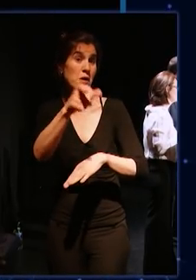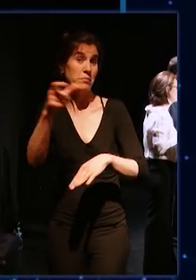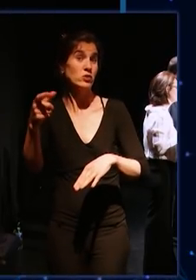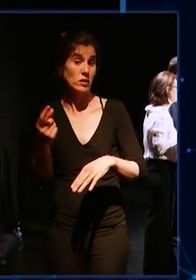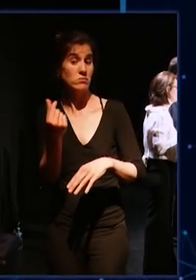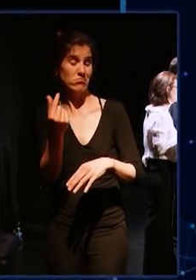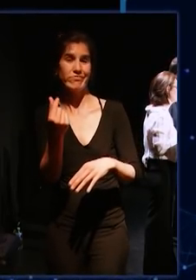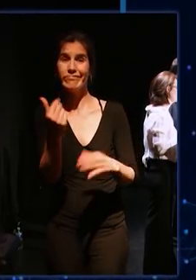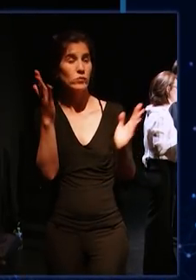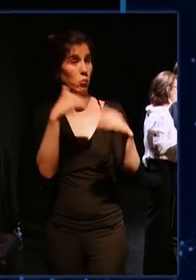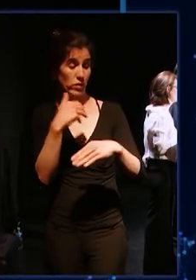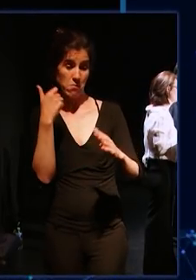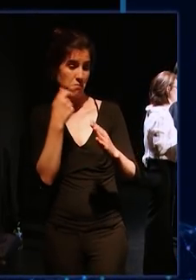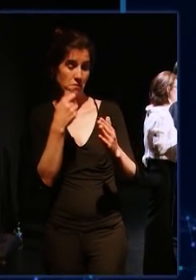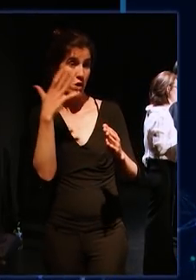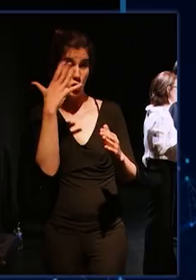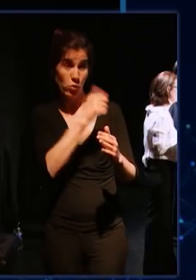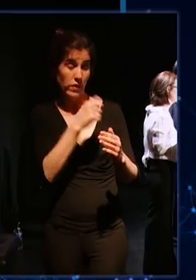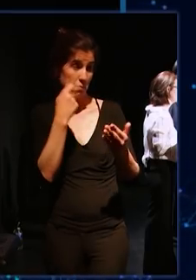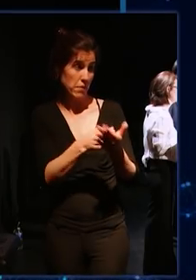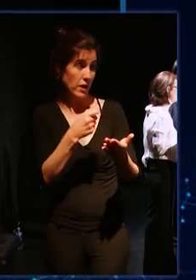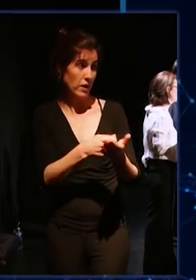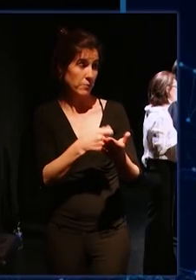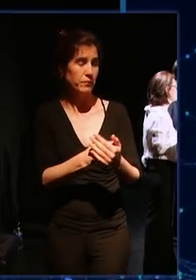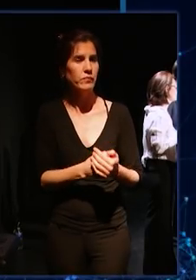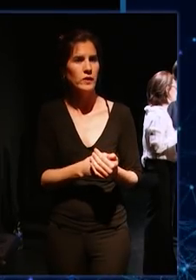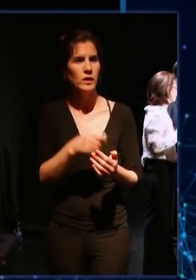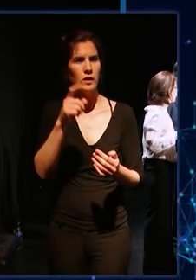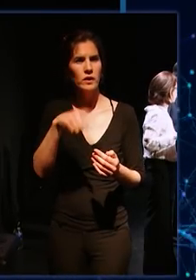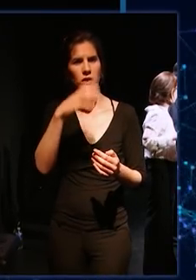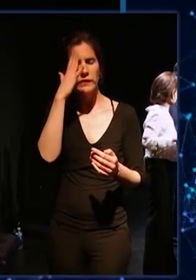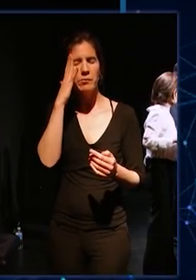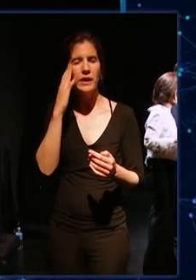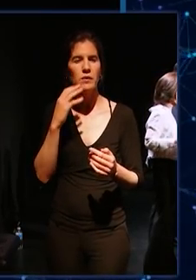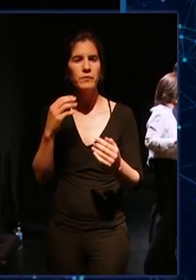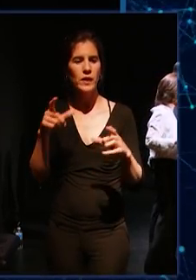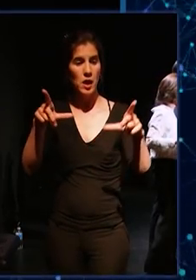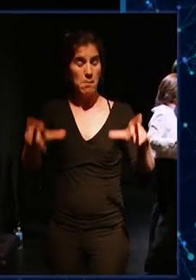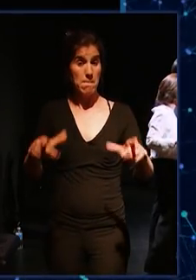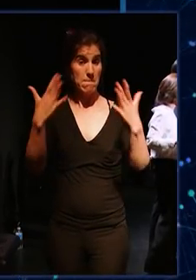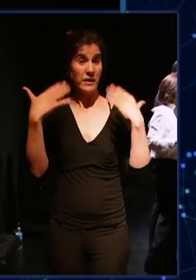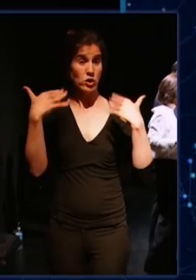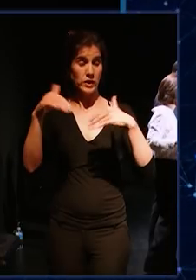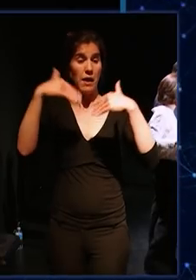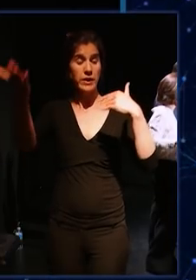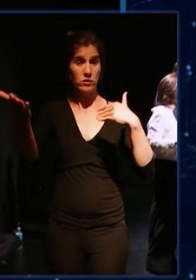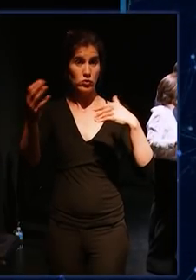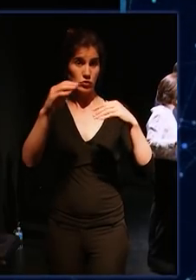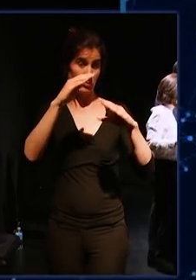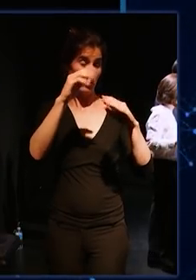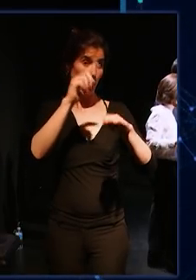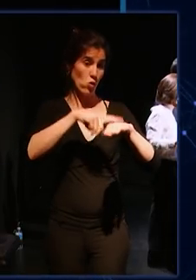con más dificultades económicas, de los jóvenes, y con un régimen de patios abiertos en horario extraescolar. Y al mismo tiempo creo